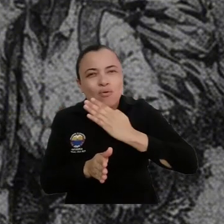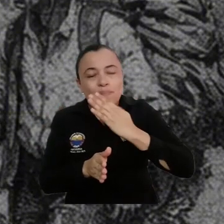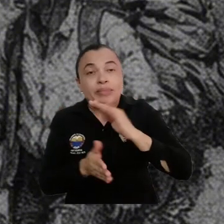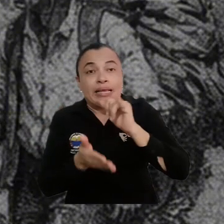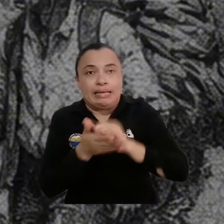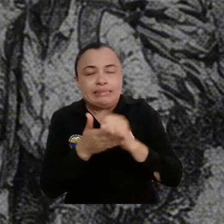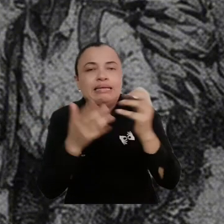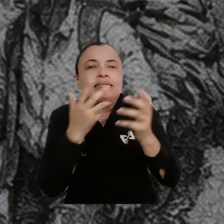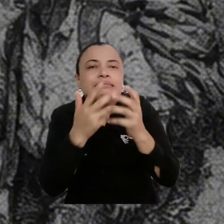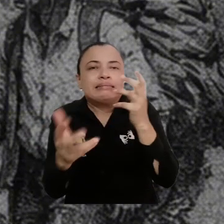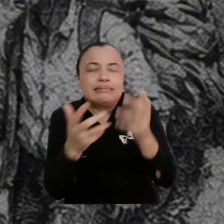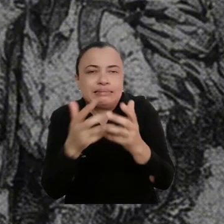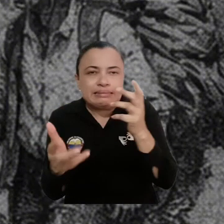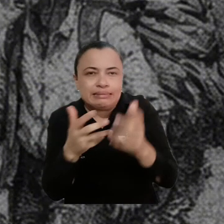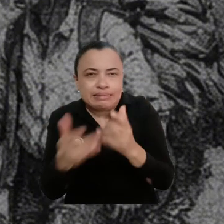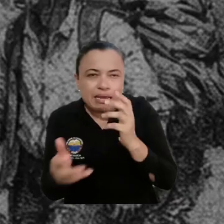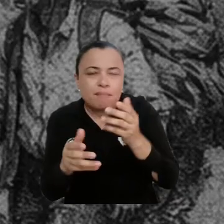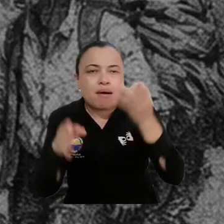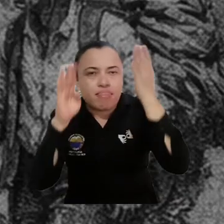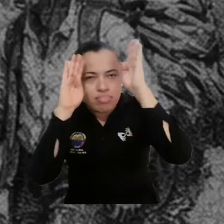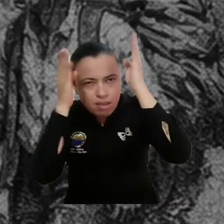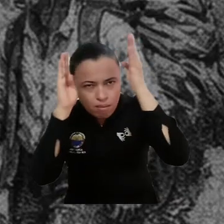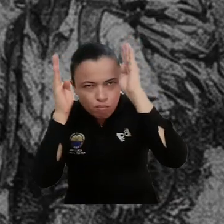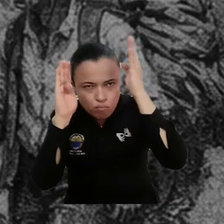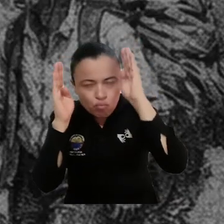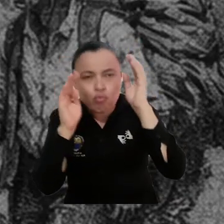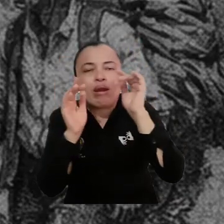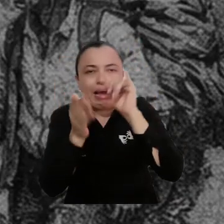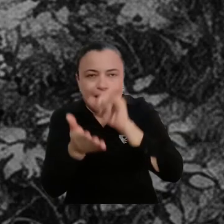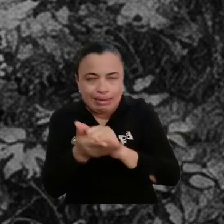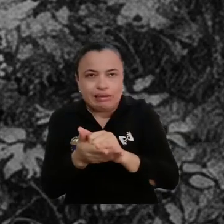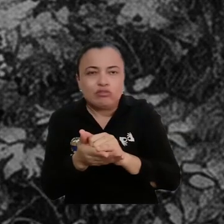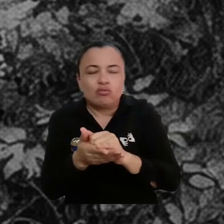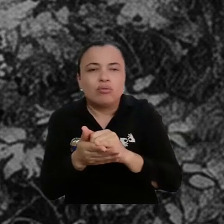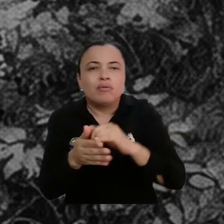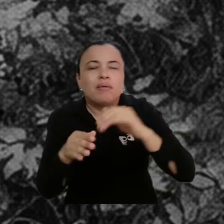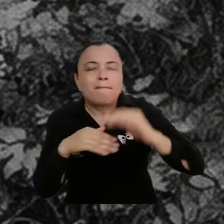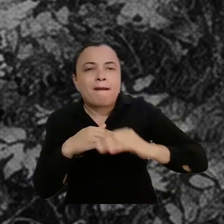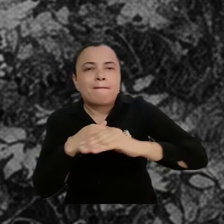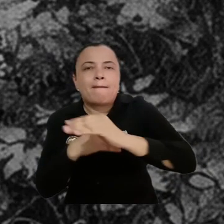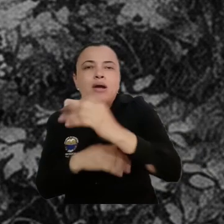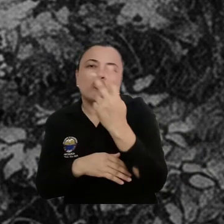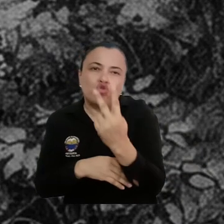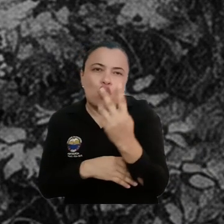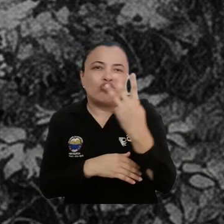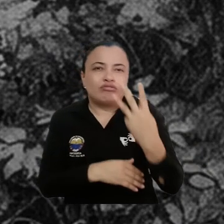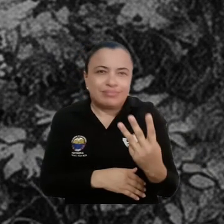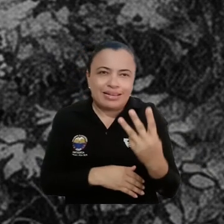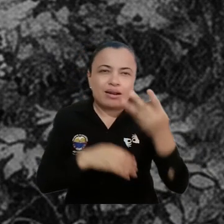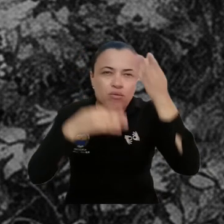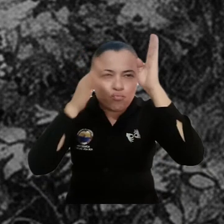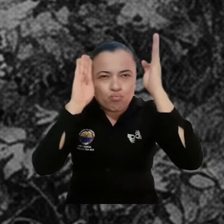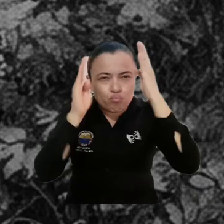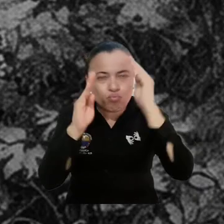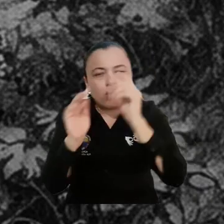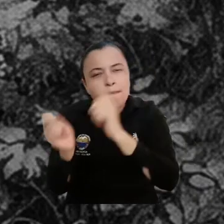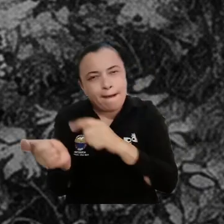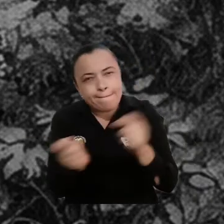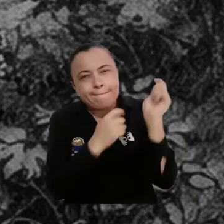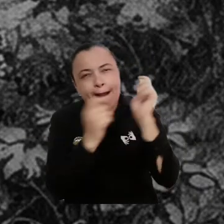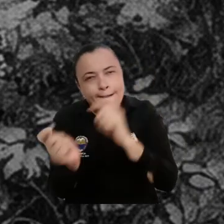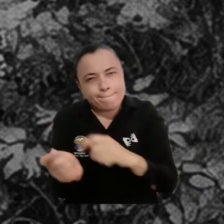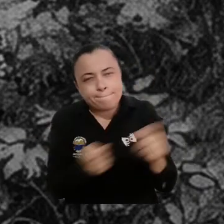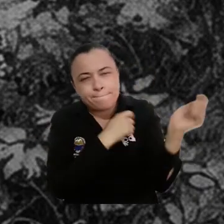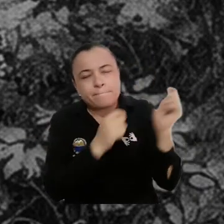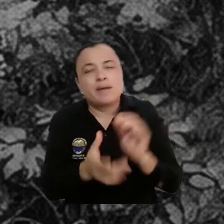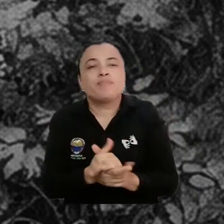mulas que se llamaba Turega, entonces eso lo subieron en mulas enturegadas, con 2, 3 mulas para que jalaran eso. En un tiempo no había carretera. Hay unas